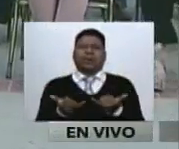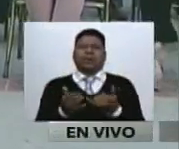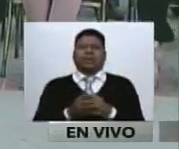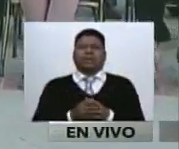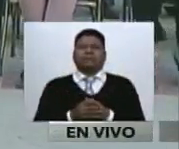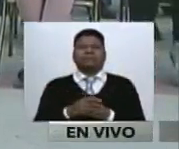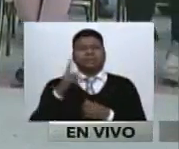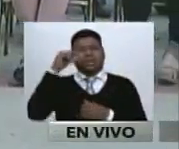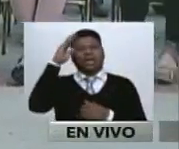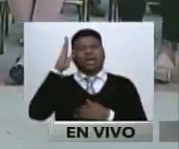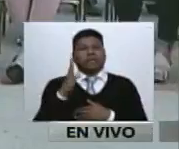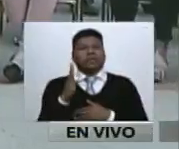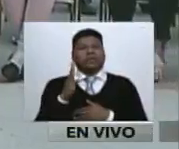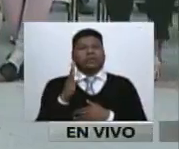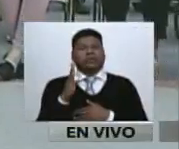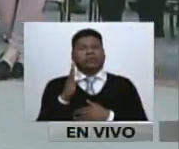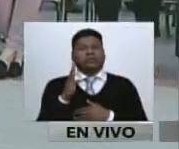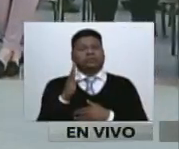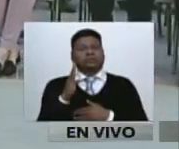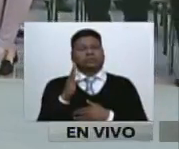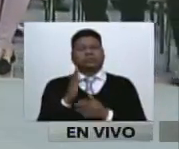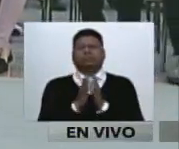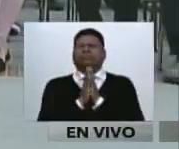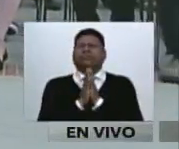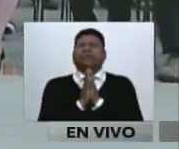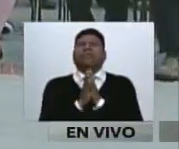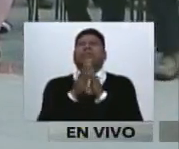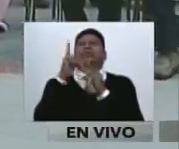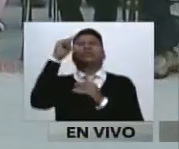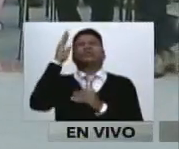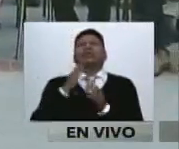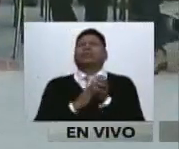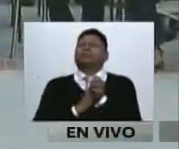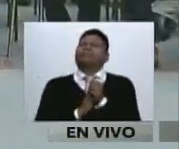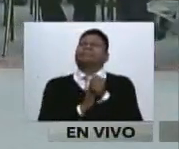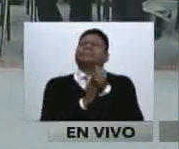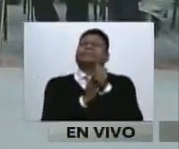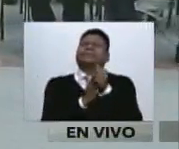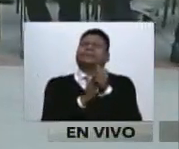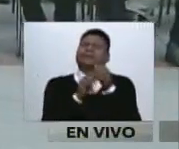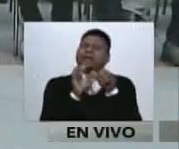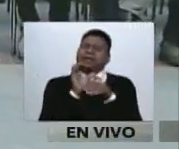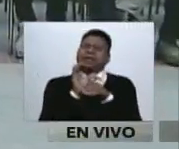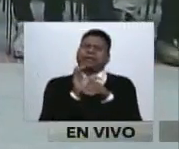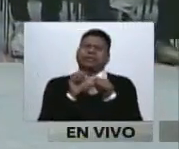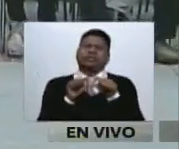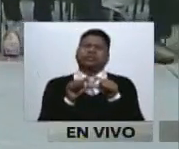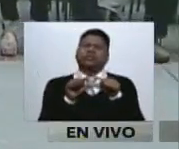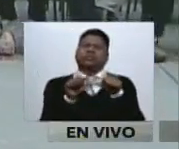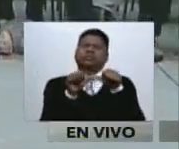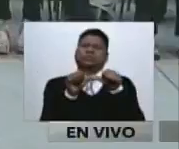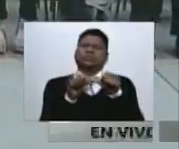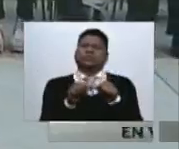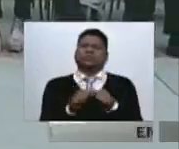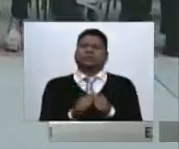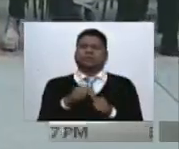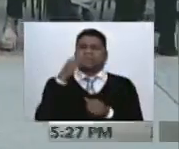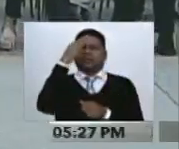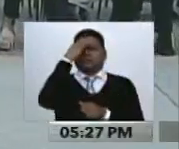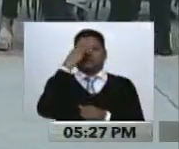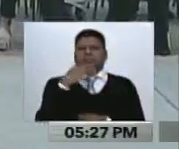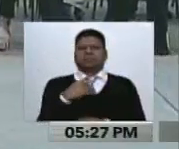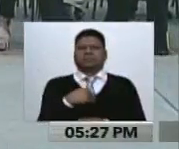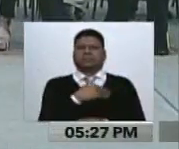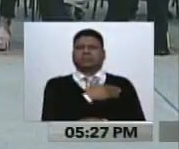pues, nos siga dirigiendo y nos acompañe. En el nombre del Padre, del Hijo y del